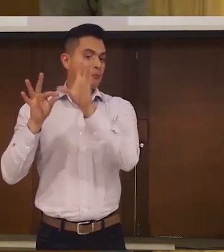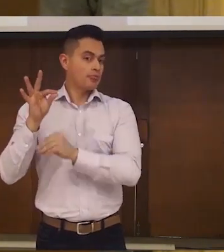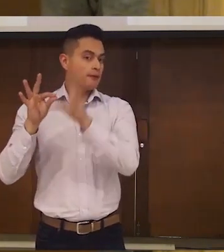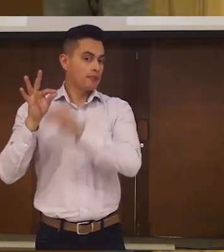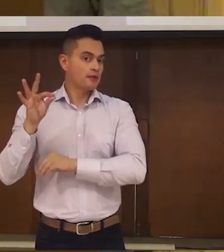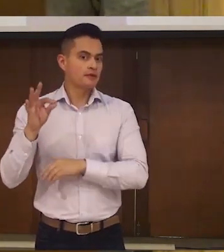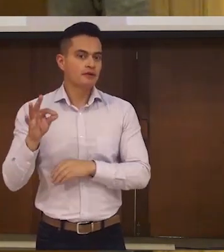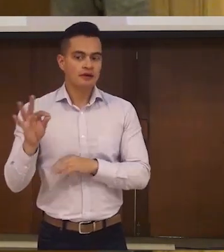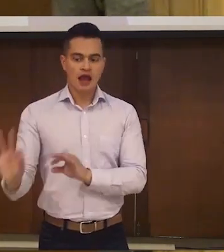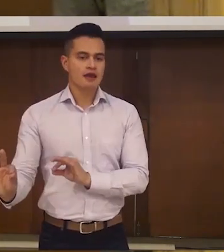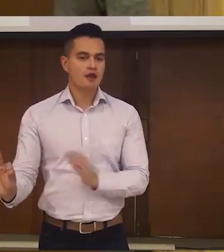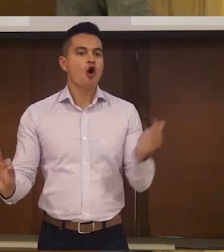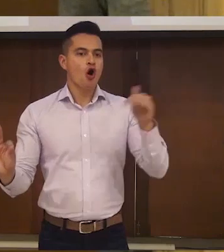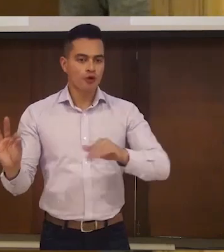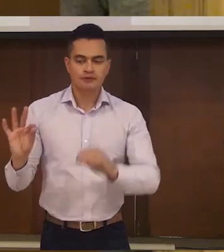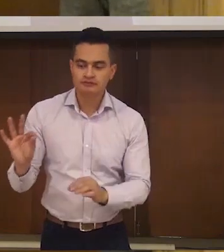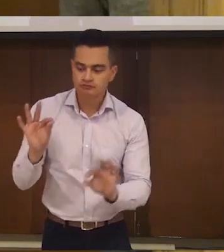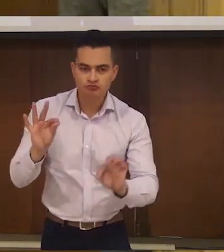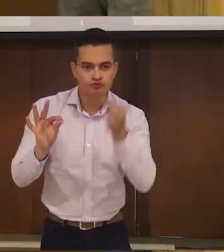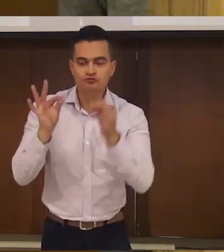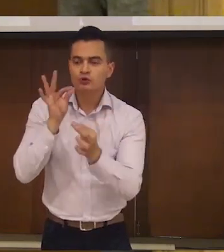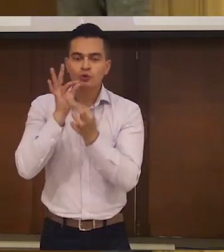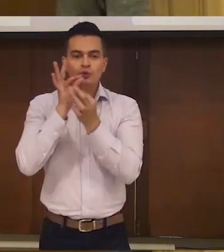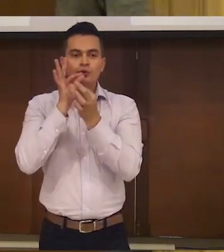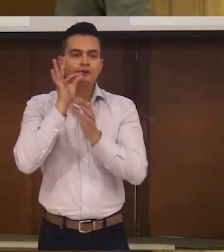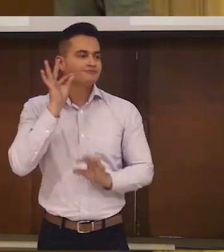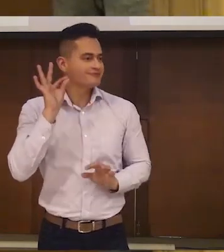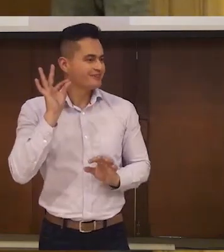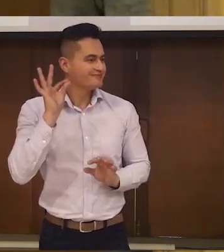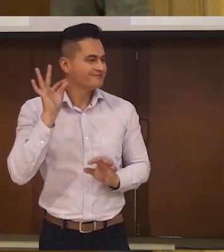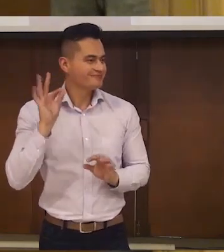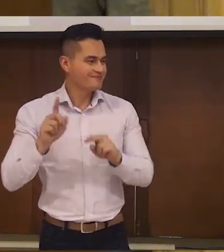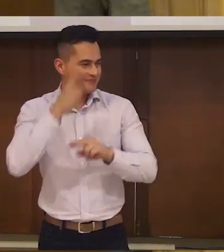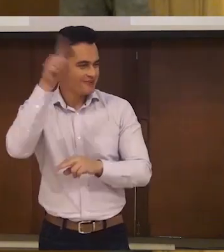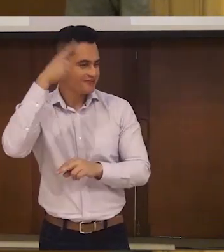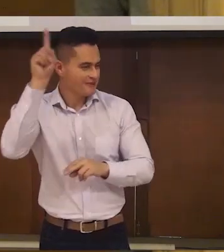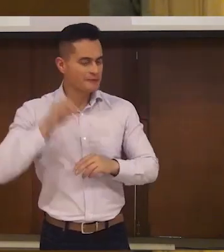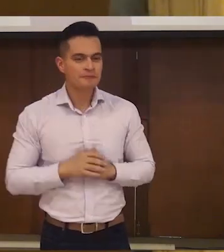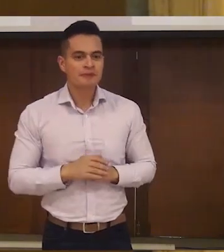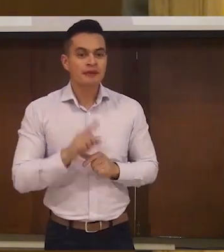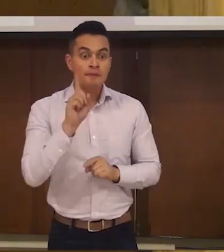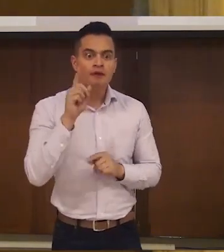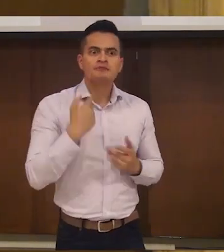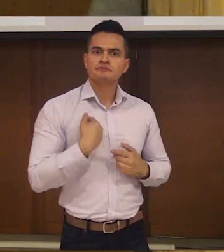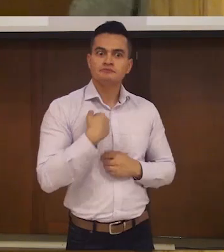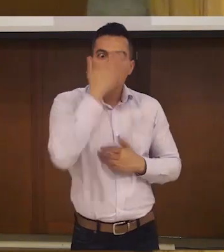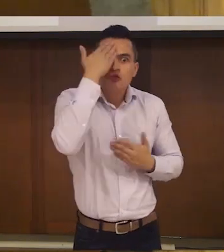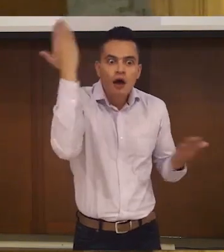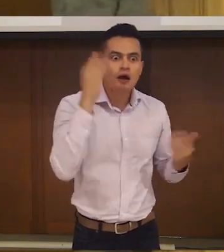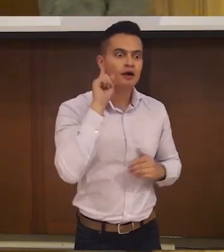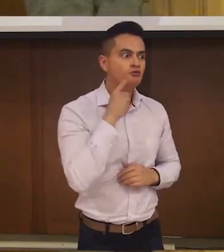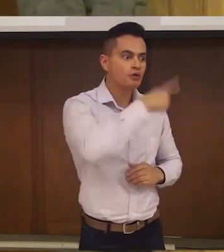4, 5 veces porque se apaga y lo vuelvo a prender. Entonces, claro, yo no sabía que los sordos miraban con tanta atención